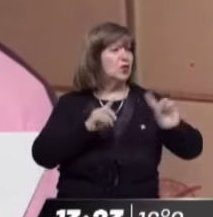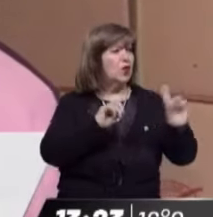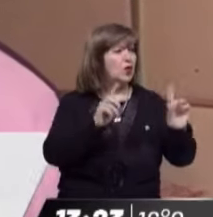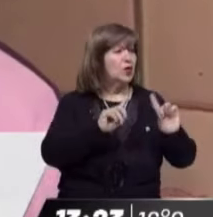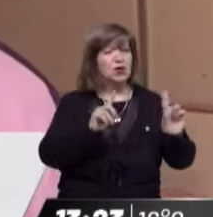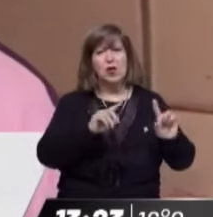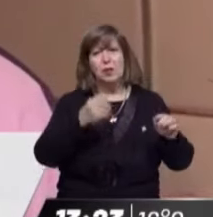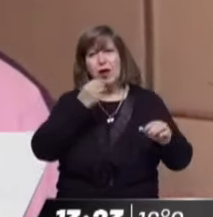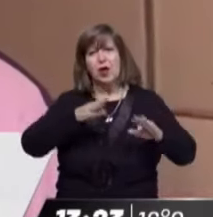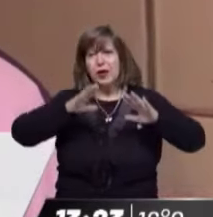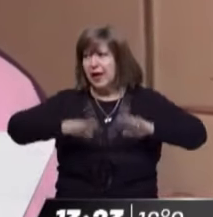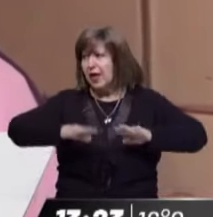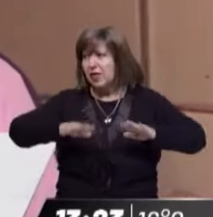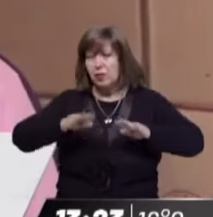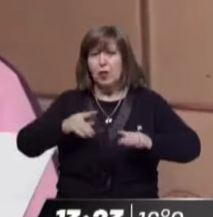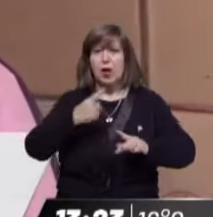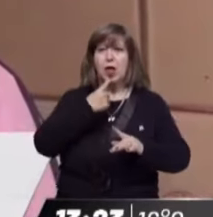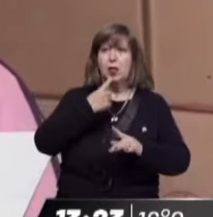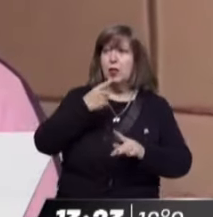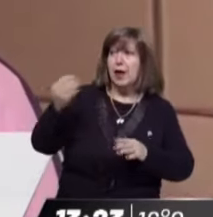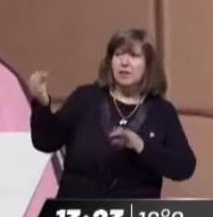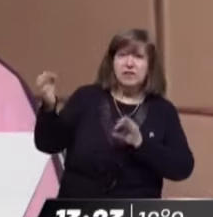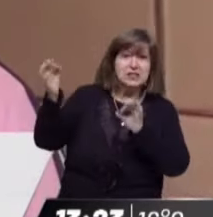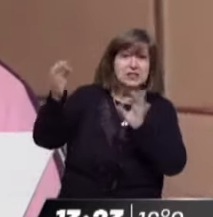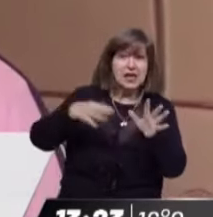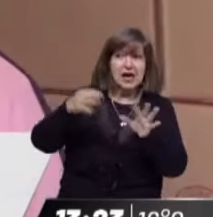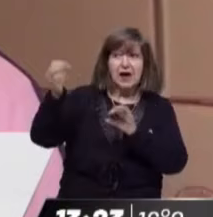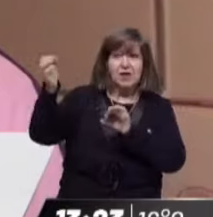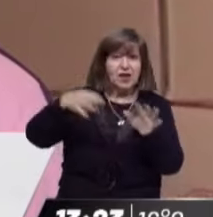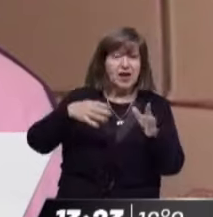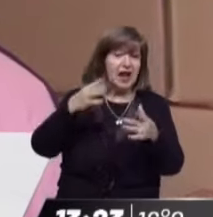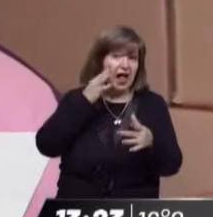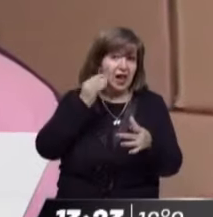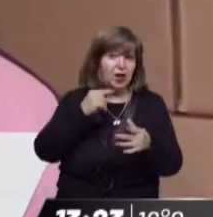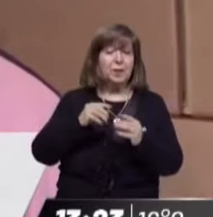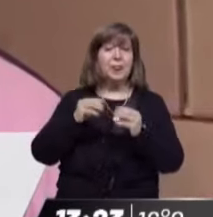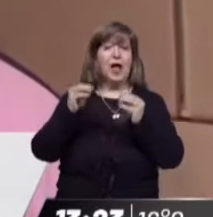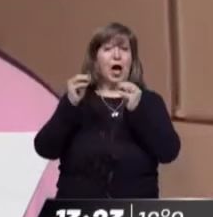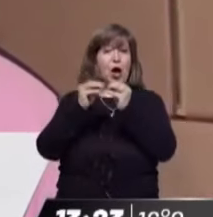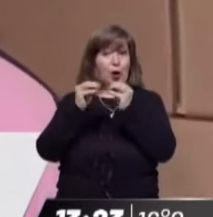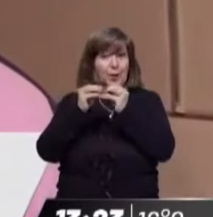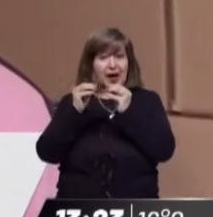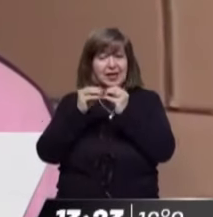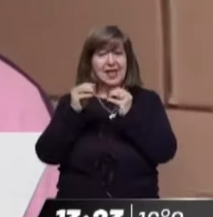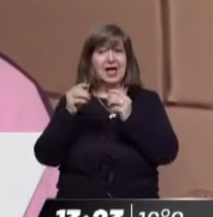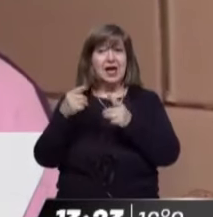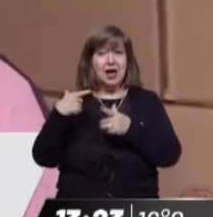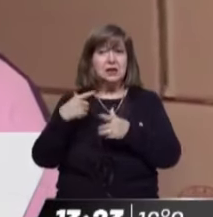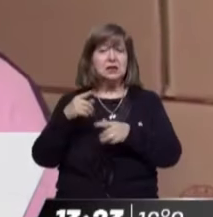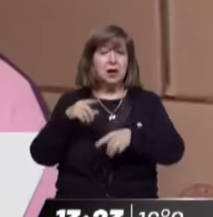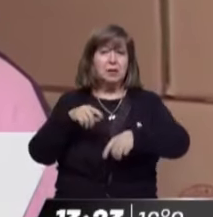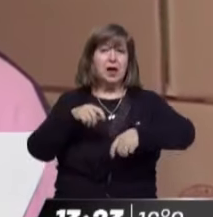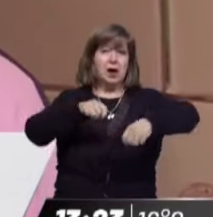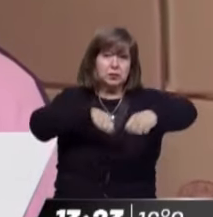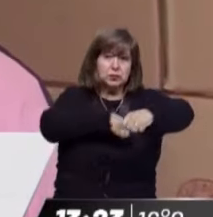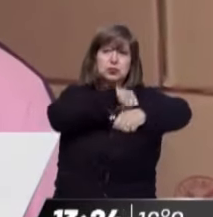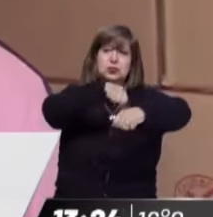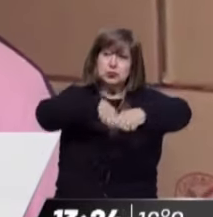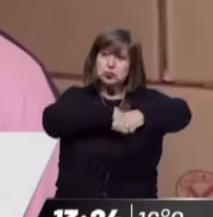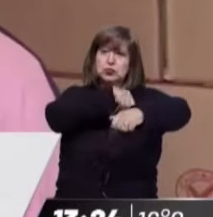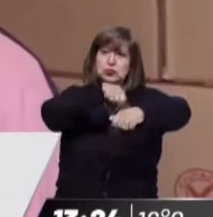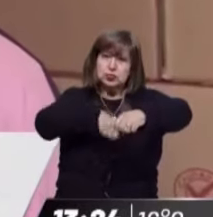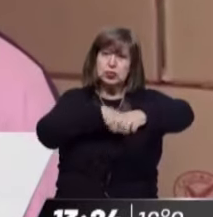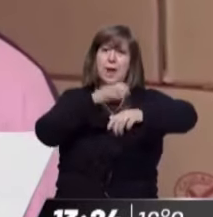no puedo dejar de recibirlo eh las chicas que con su trabajo y todo se se dedican un pequeño tiempo para estar